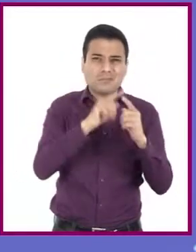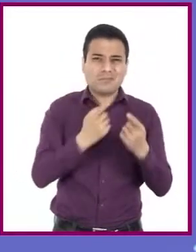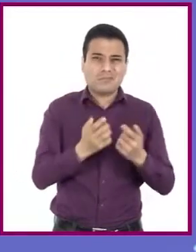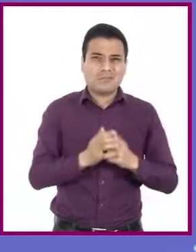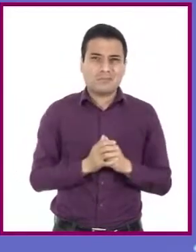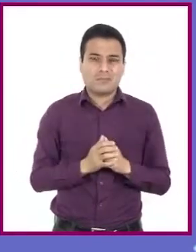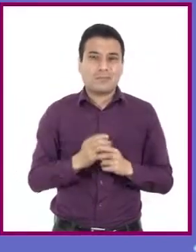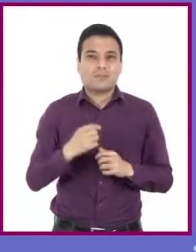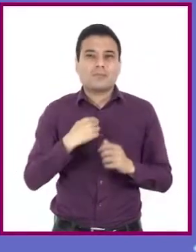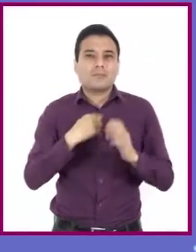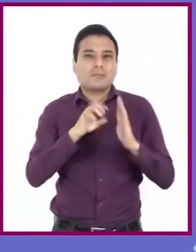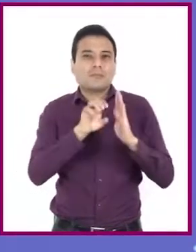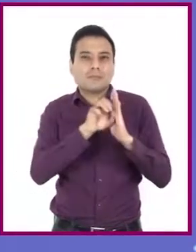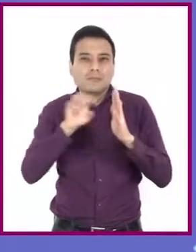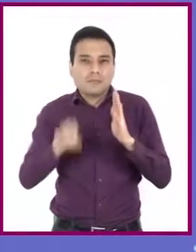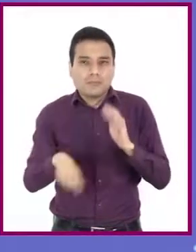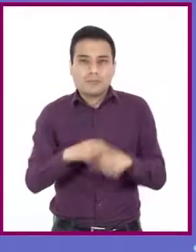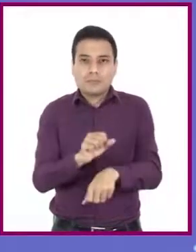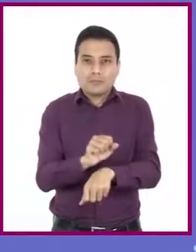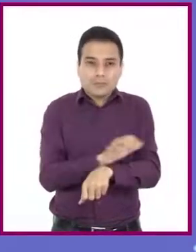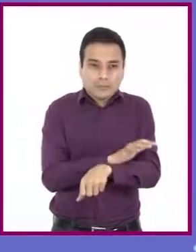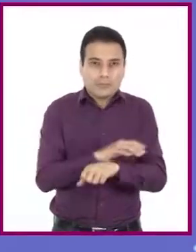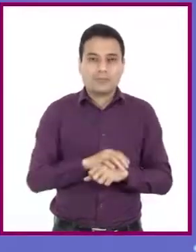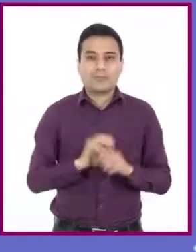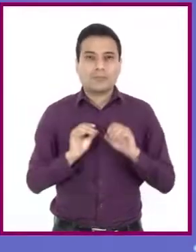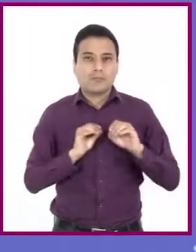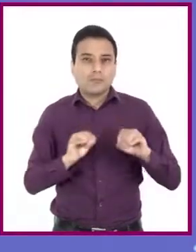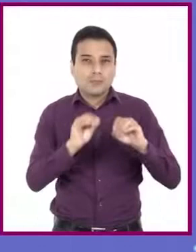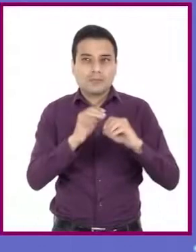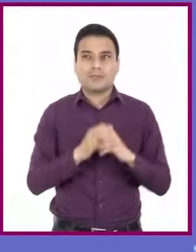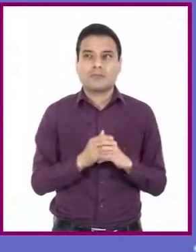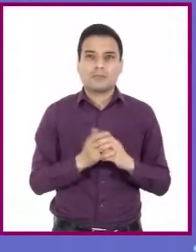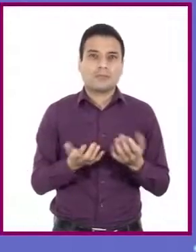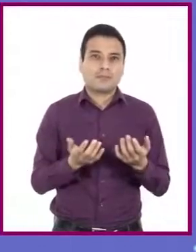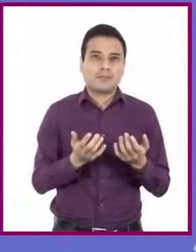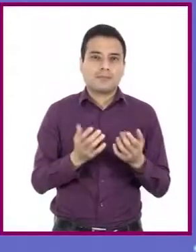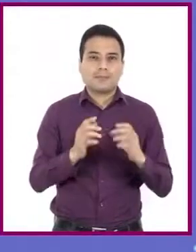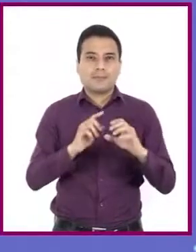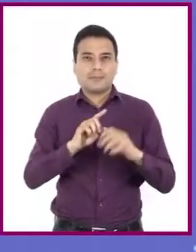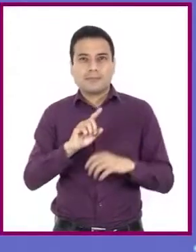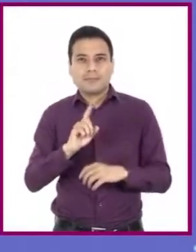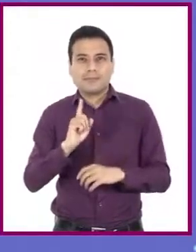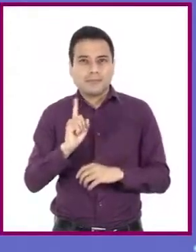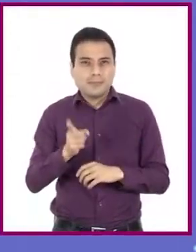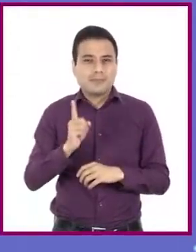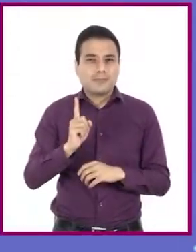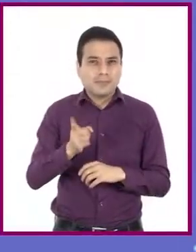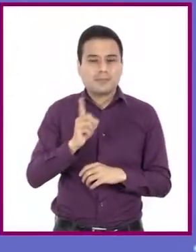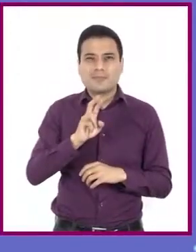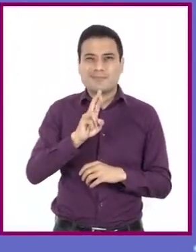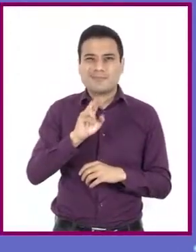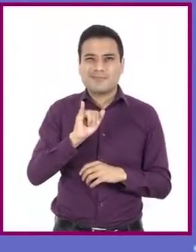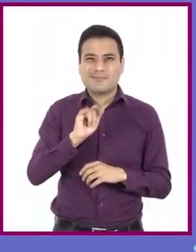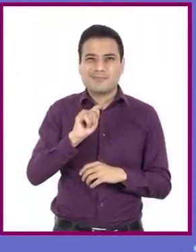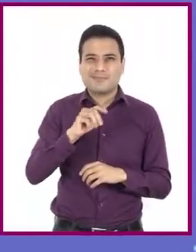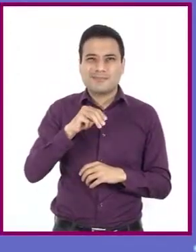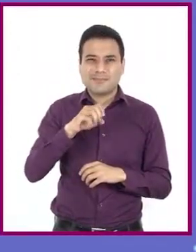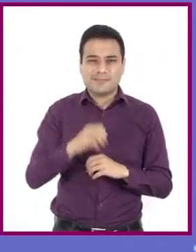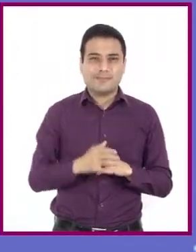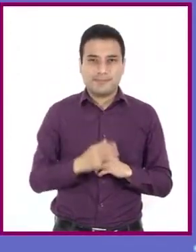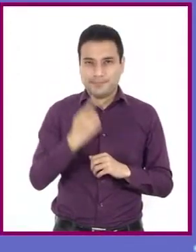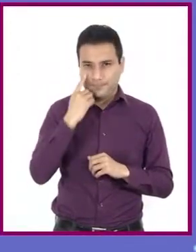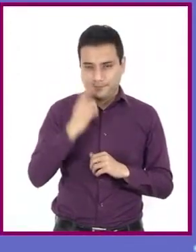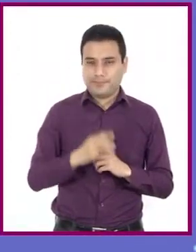estados de ánimo, movimiento, ritmo. Por otra parte, las formas